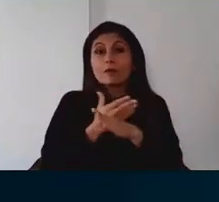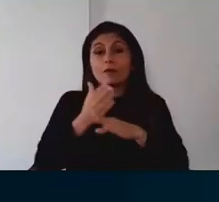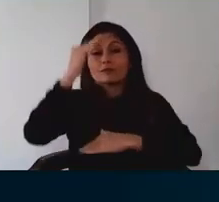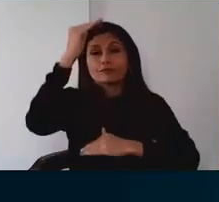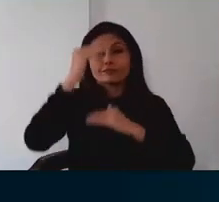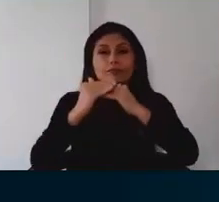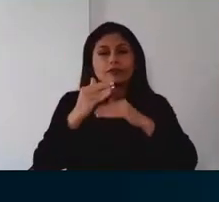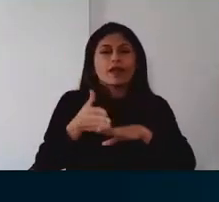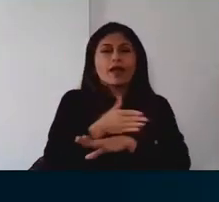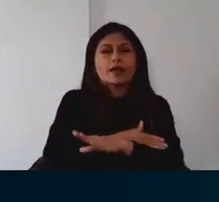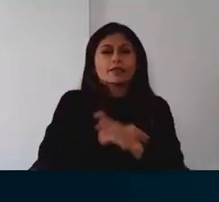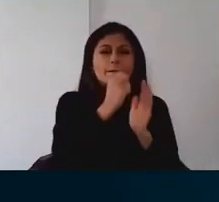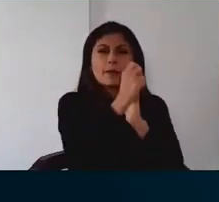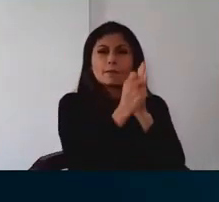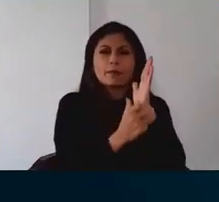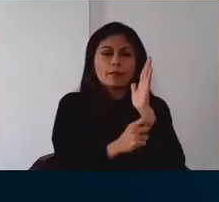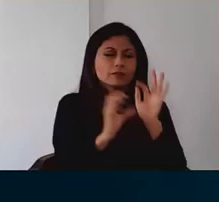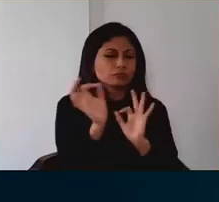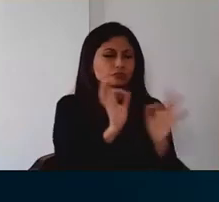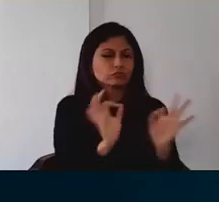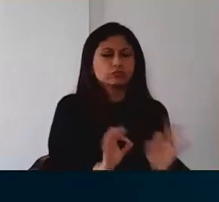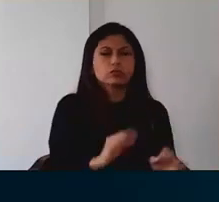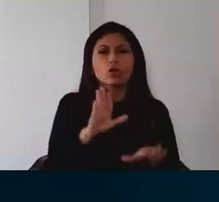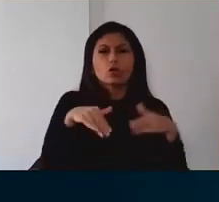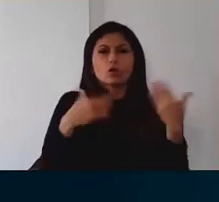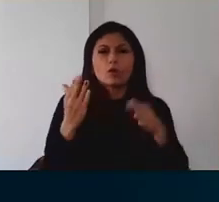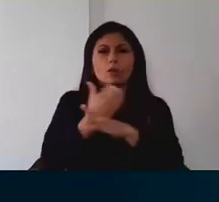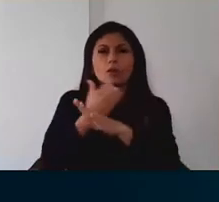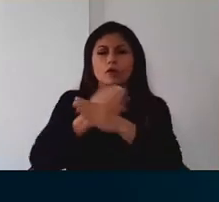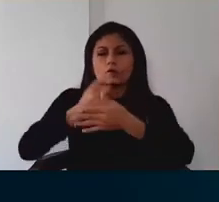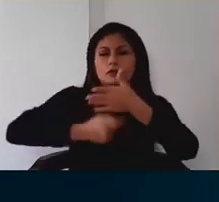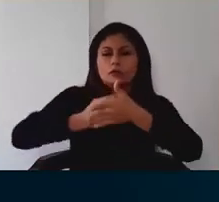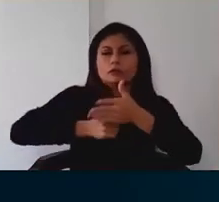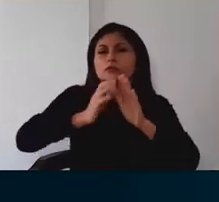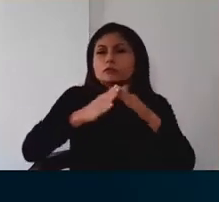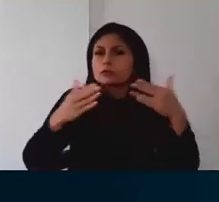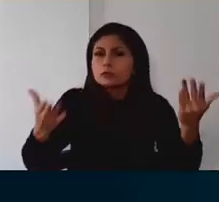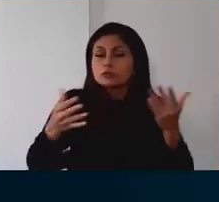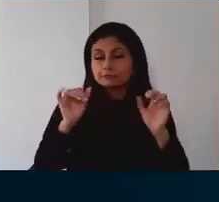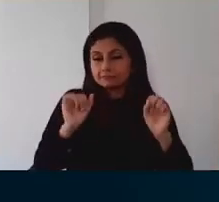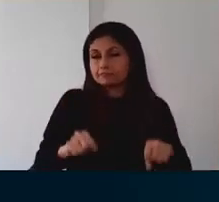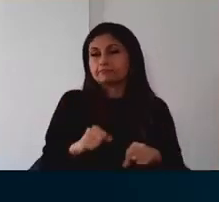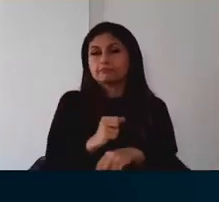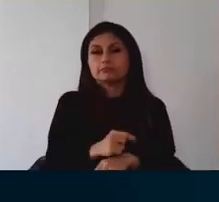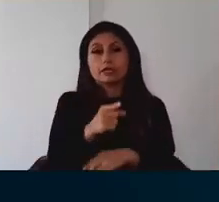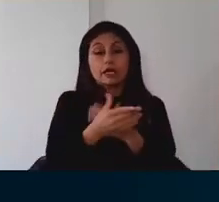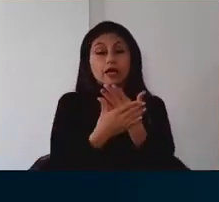planear con mucha anticipación cómo corregir los problemas que pueden ocurrir a futuro.